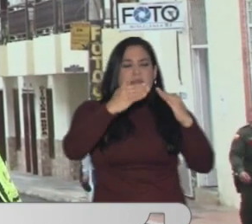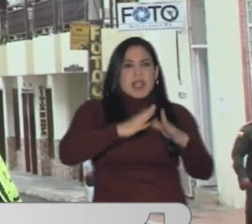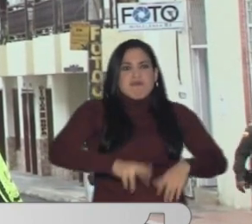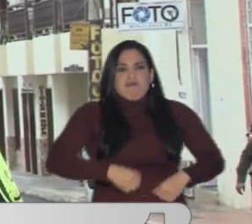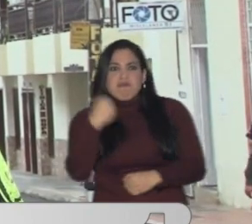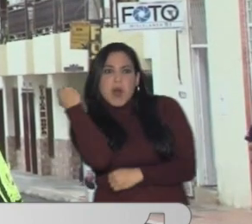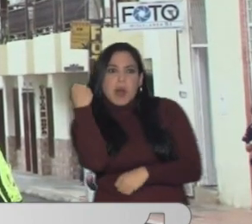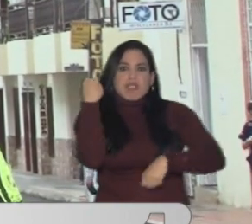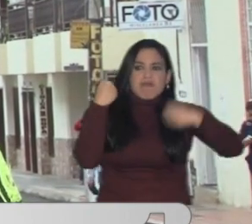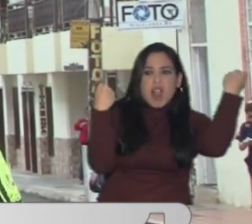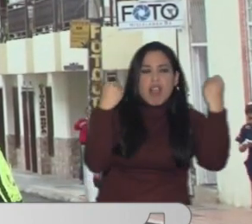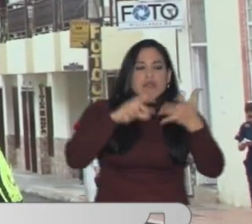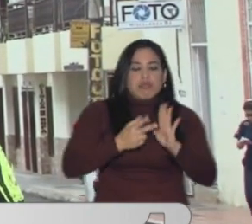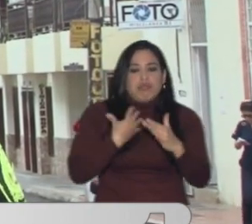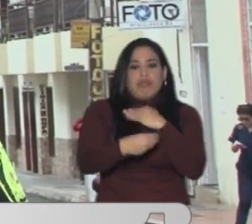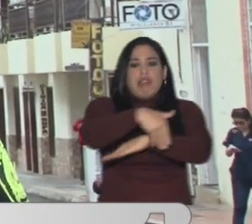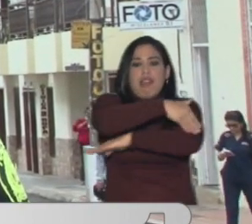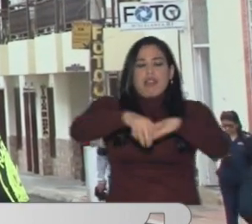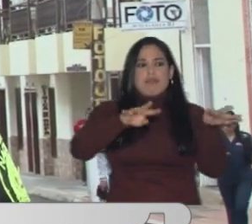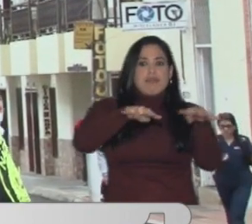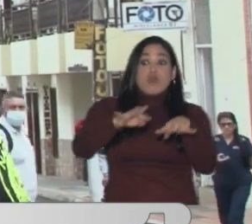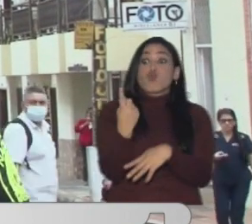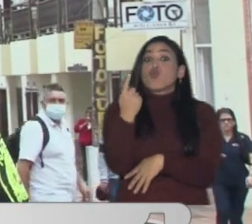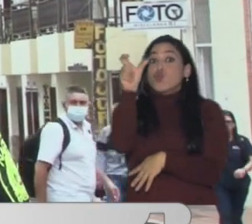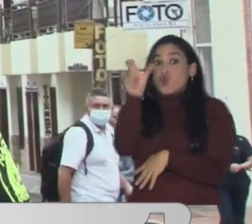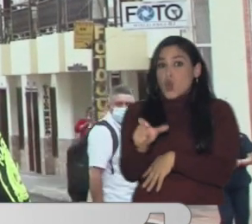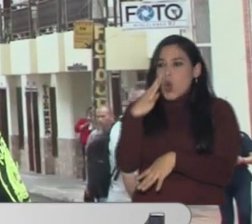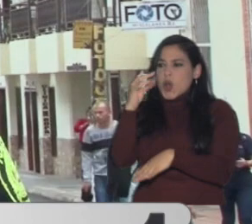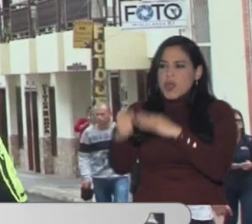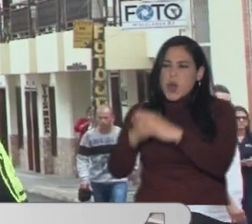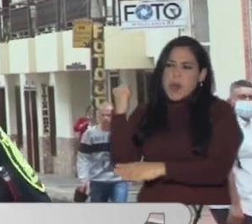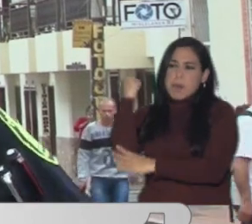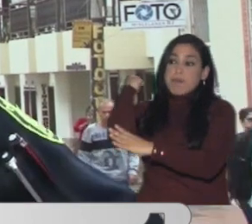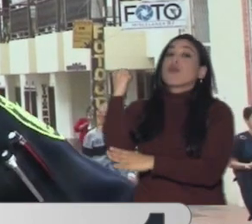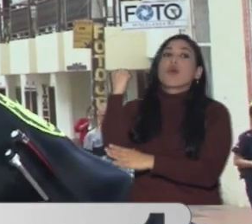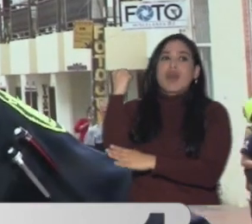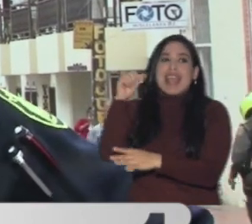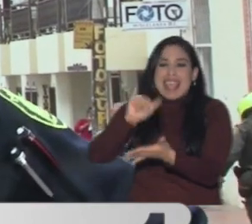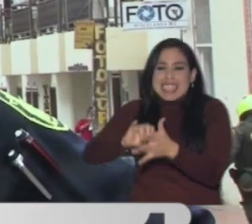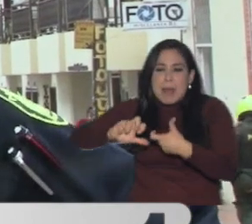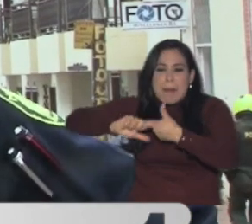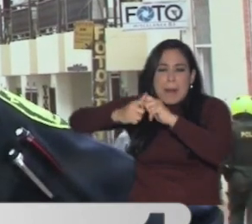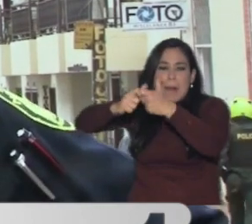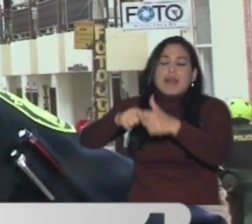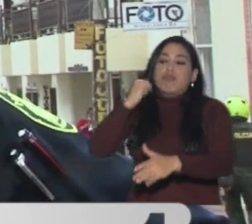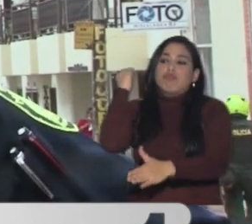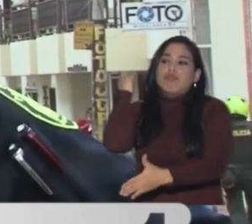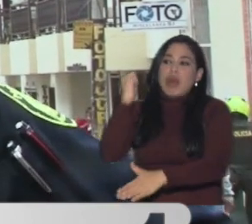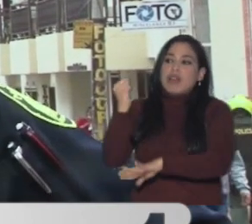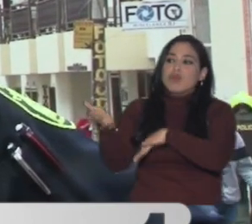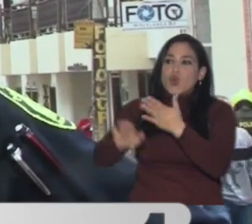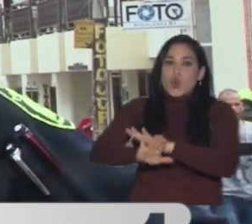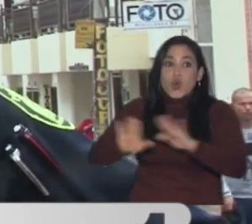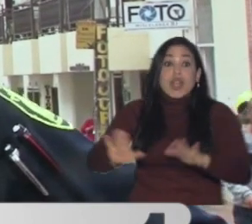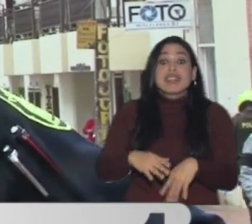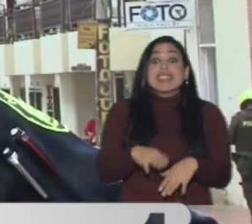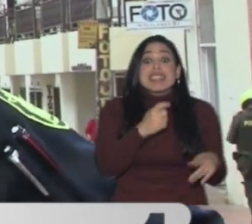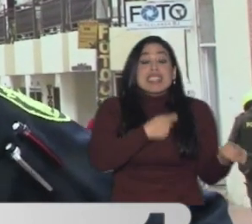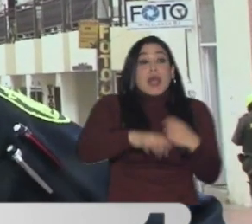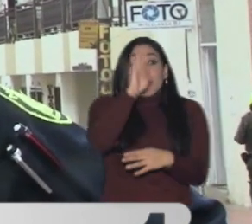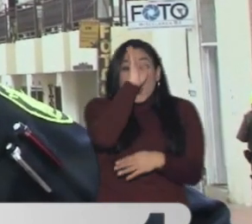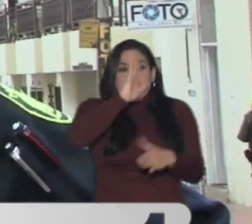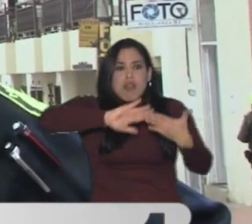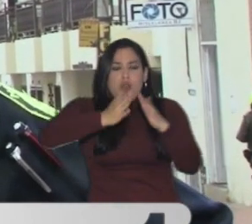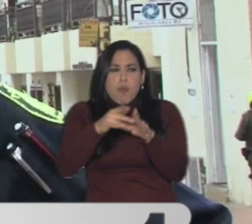armados con armas blancas, y esto, uno de ellos agrede al otro en esa riña y le quita la vida, lo hiere. La policía y